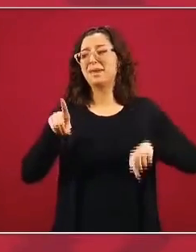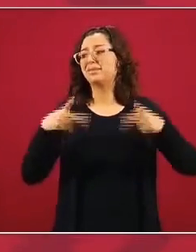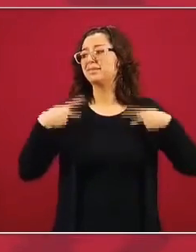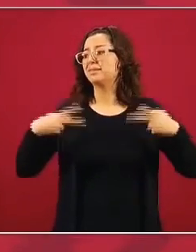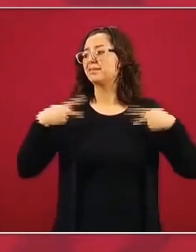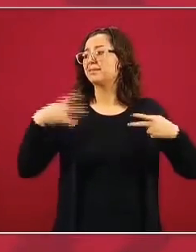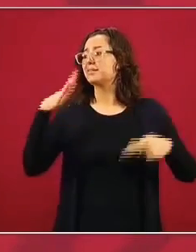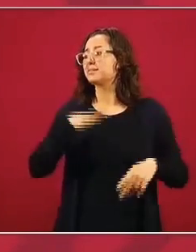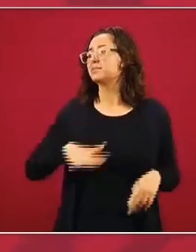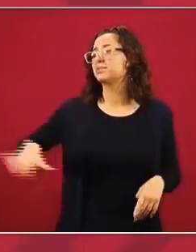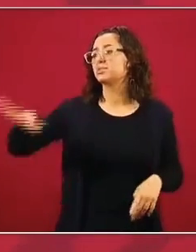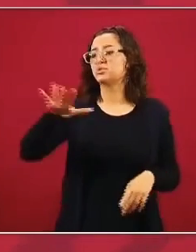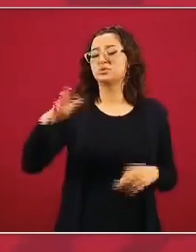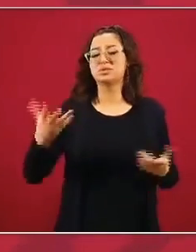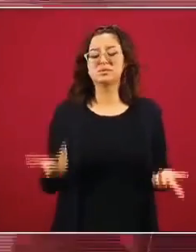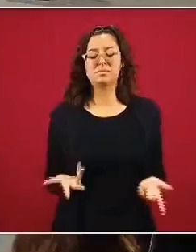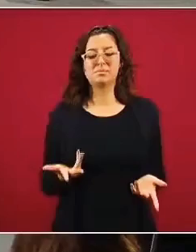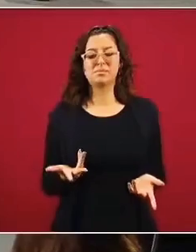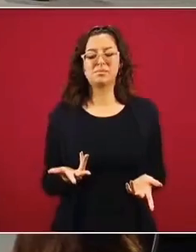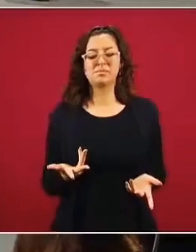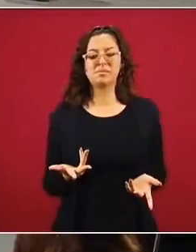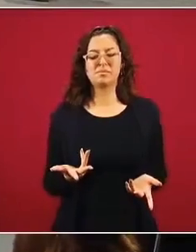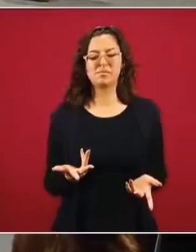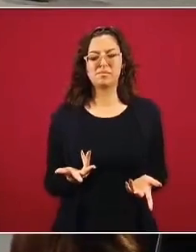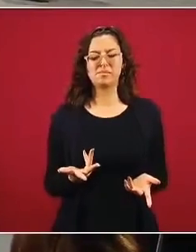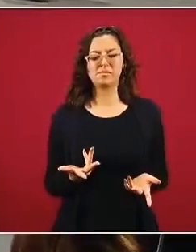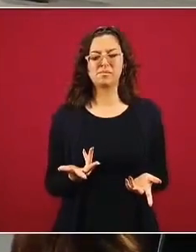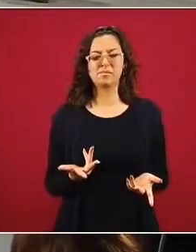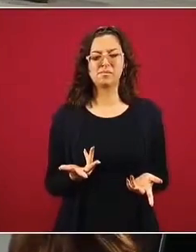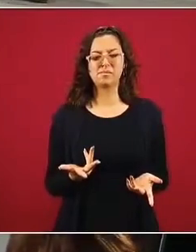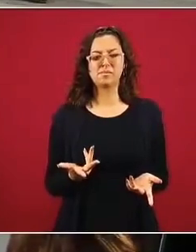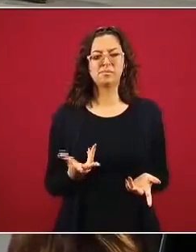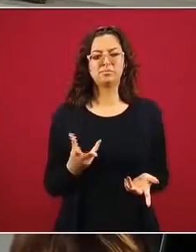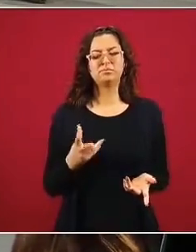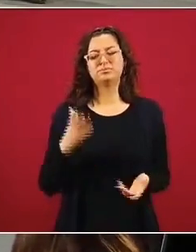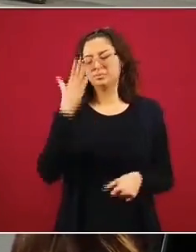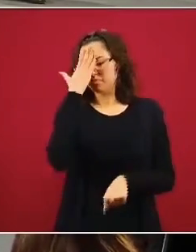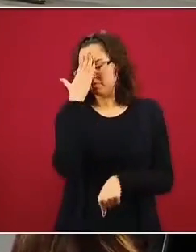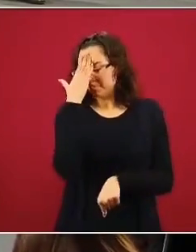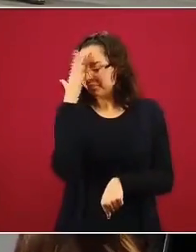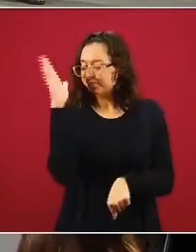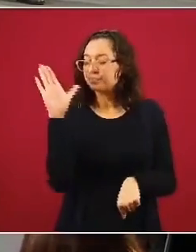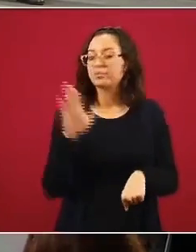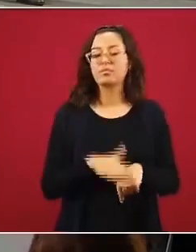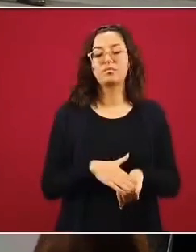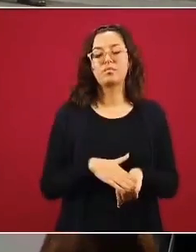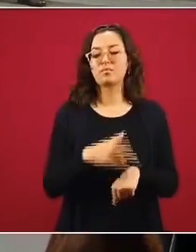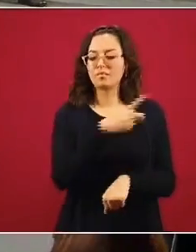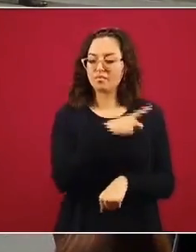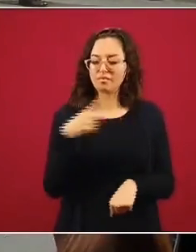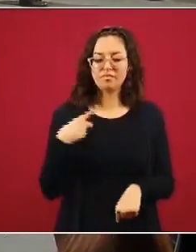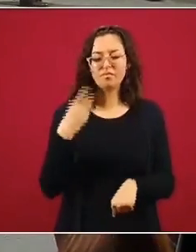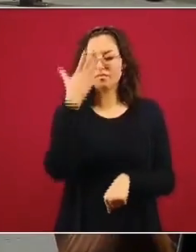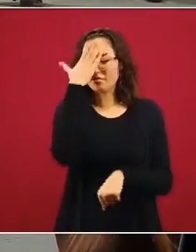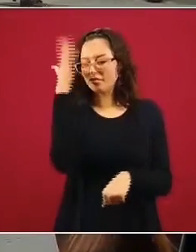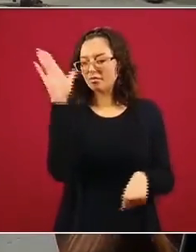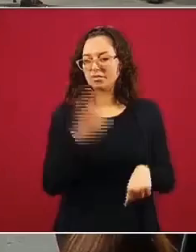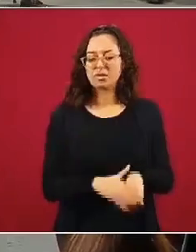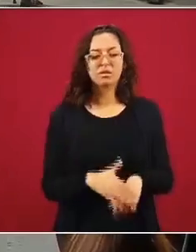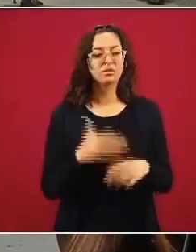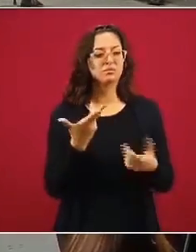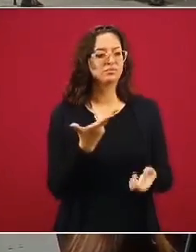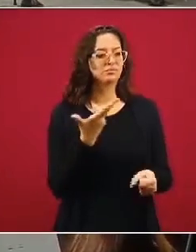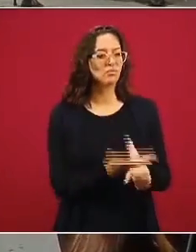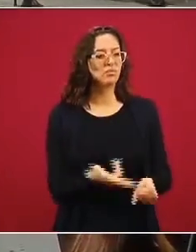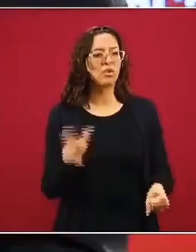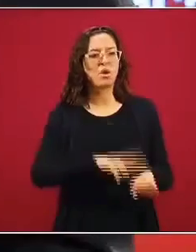olvidar, que si no se nos desbordó la pandemia, si no se